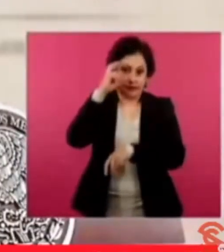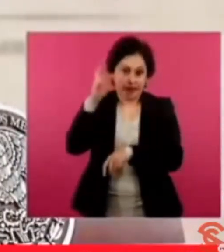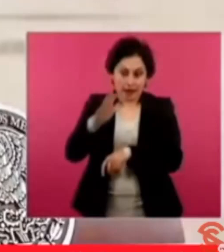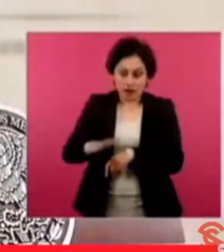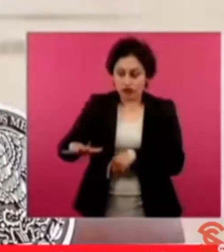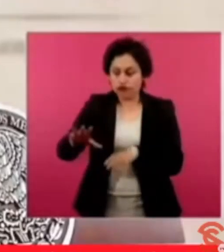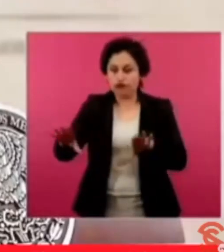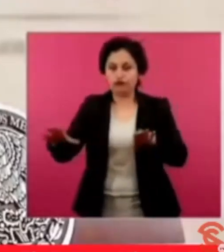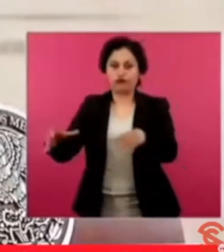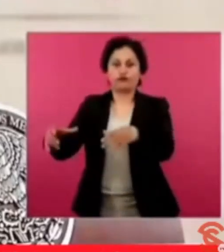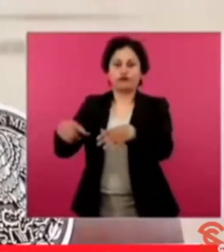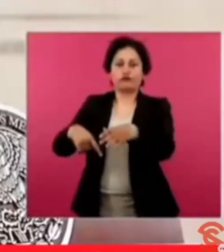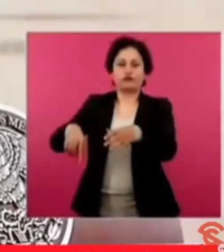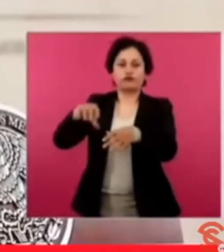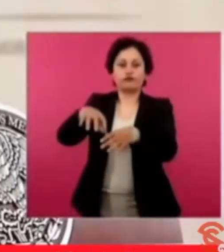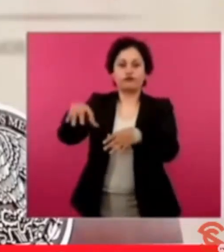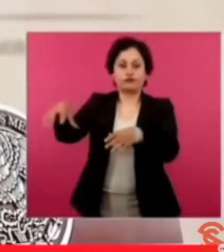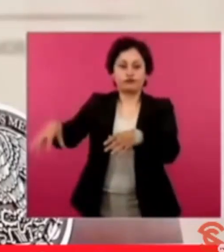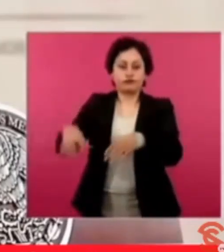Además,